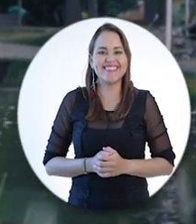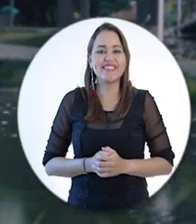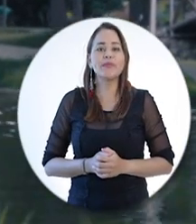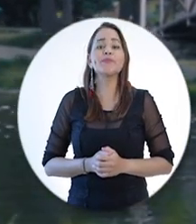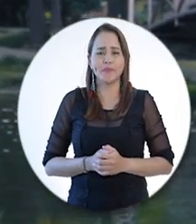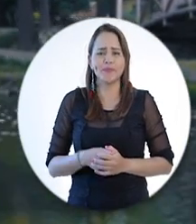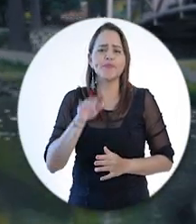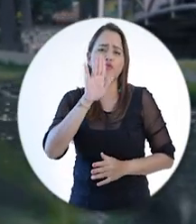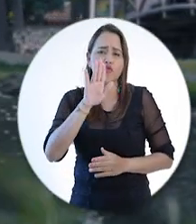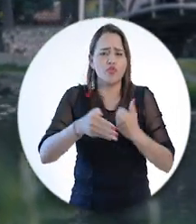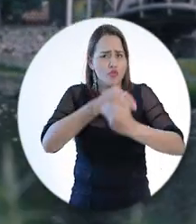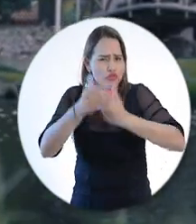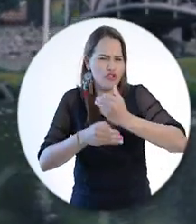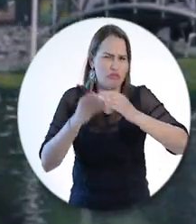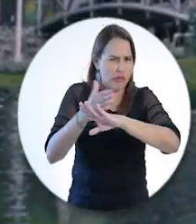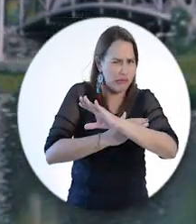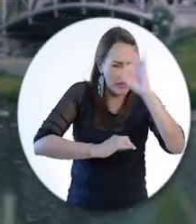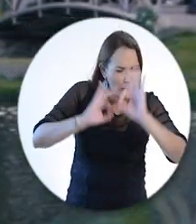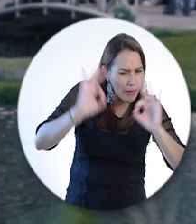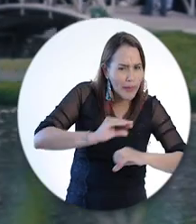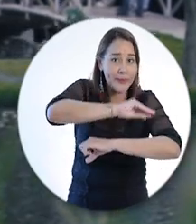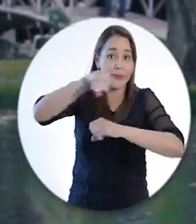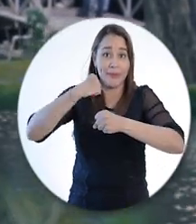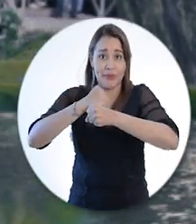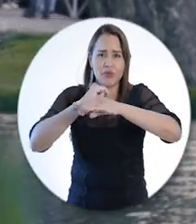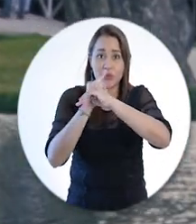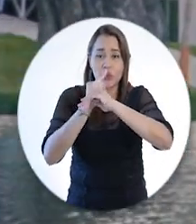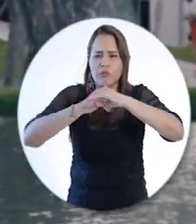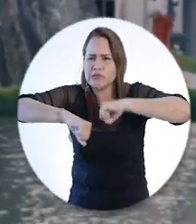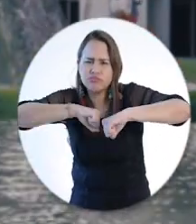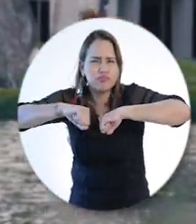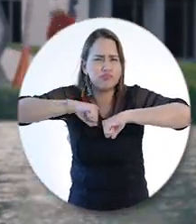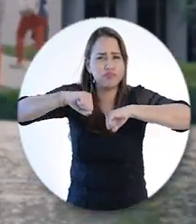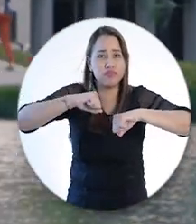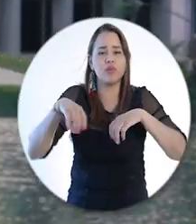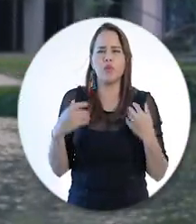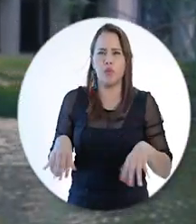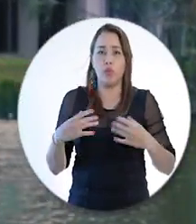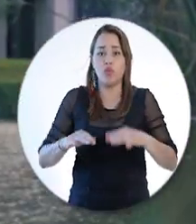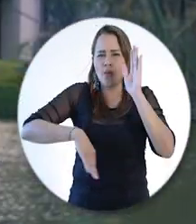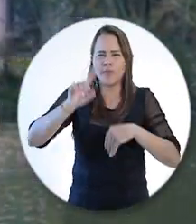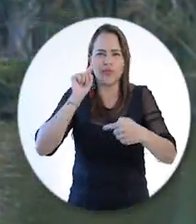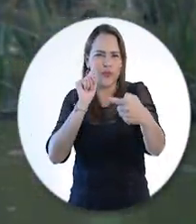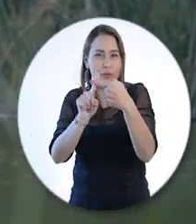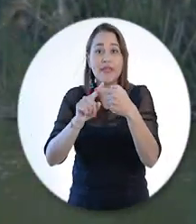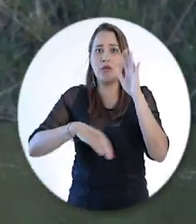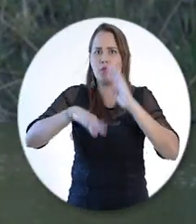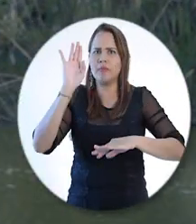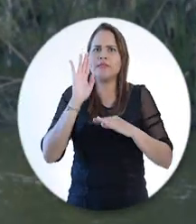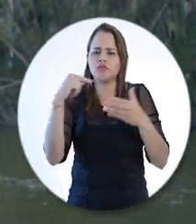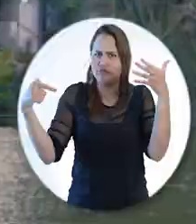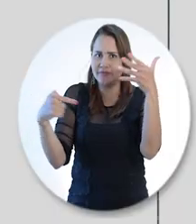A partir de los procesos de planificación y gestión institucional, la Universidad del Magdalena se ha dado un nuevo paso perfilando los